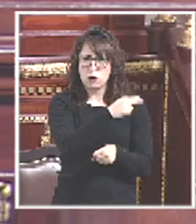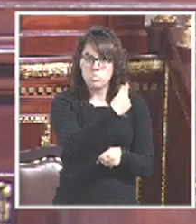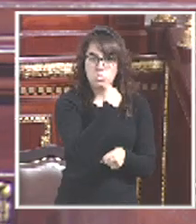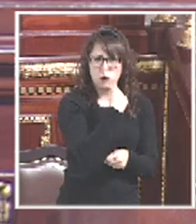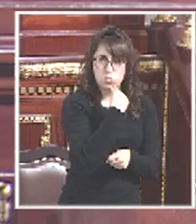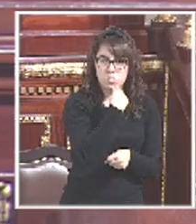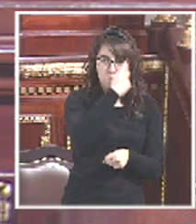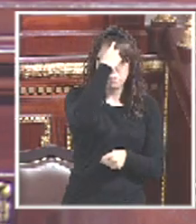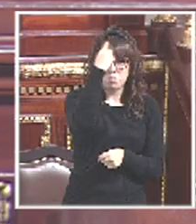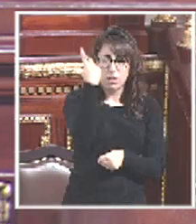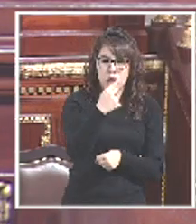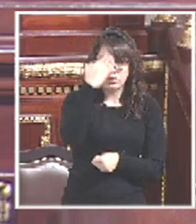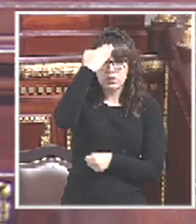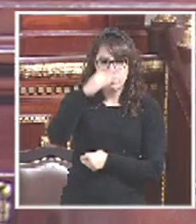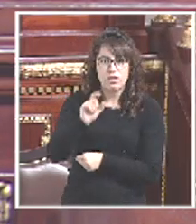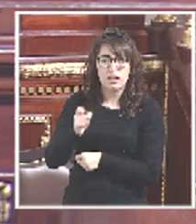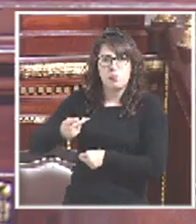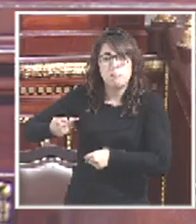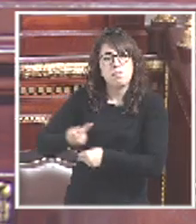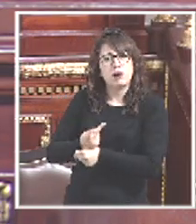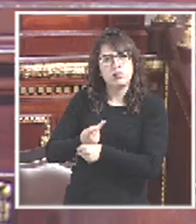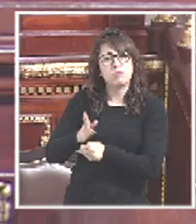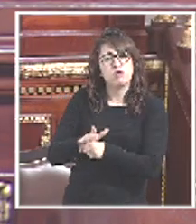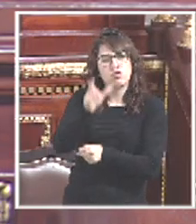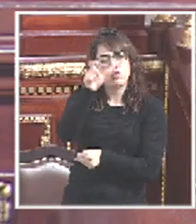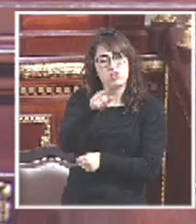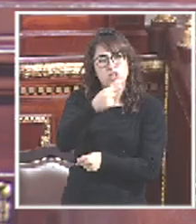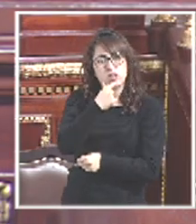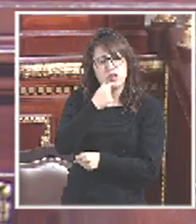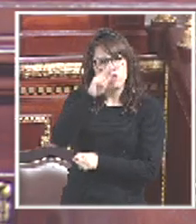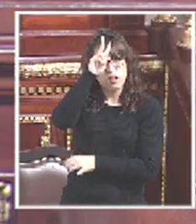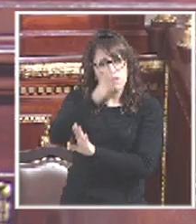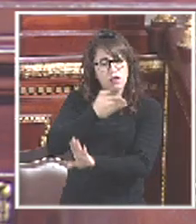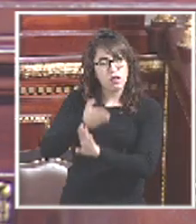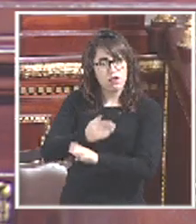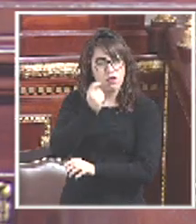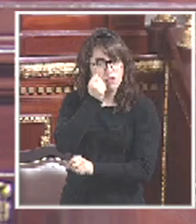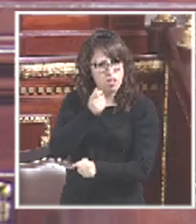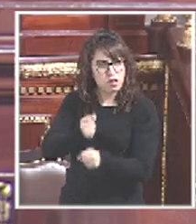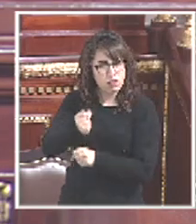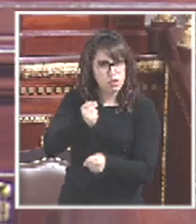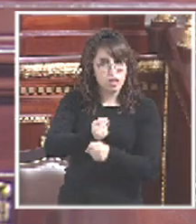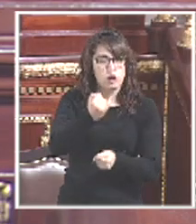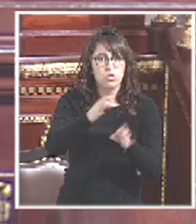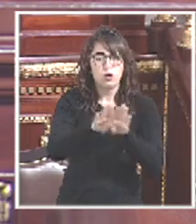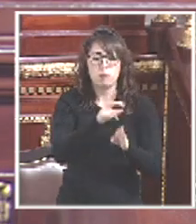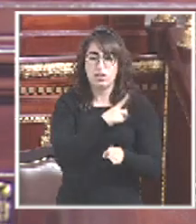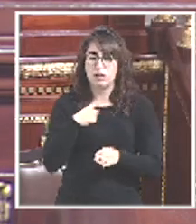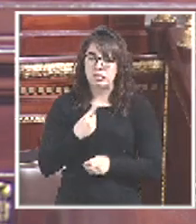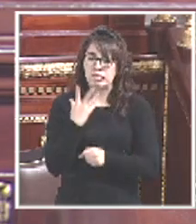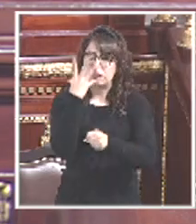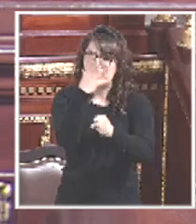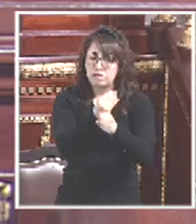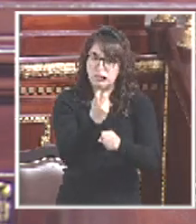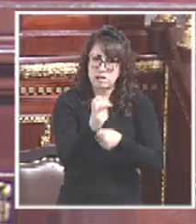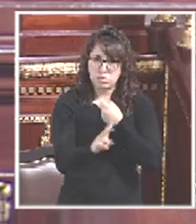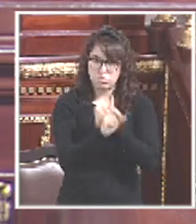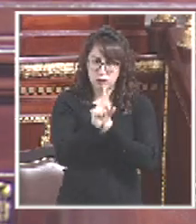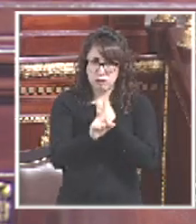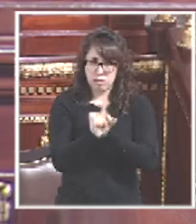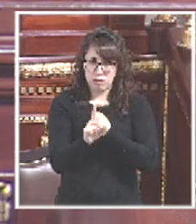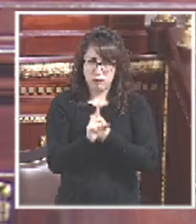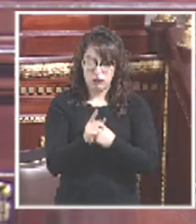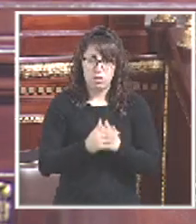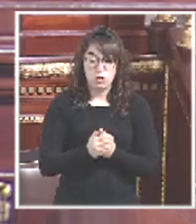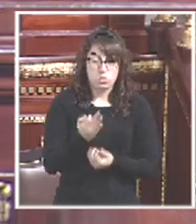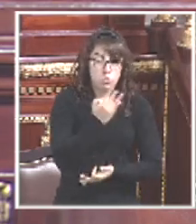las causas de la incidencia de la violencia, así como las medidas para atender dicha problemática. Todas